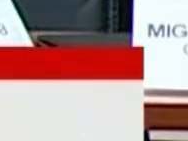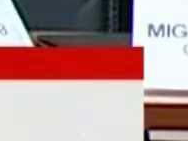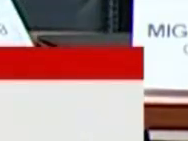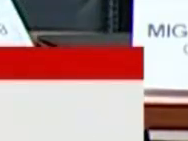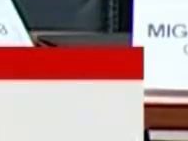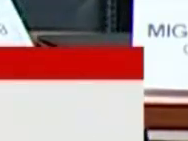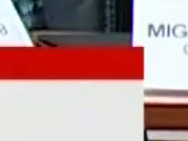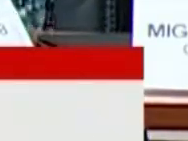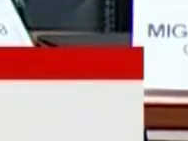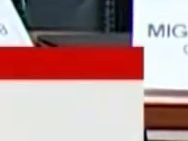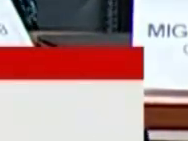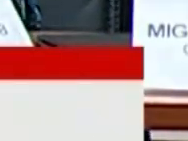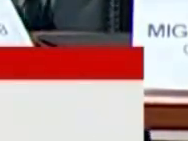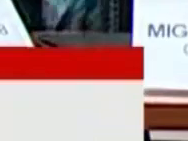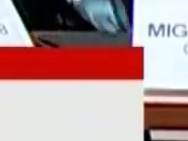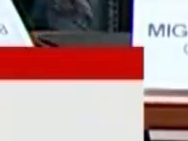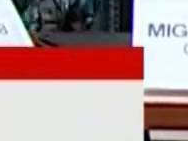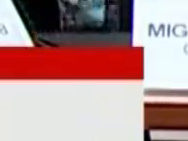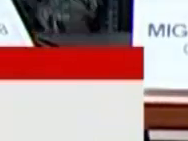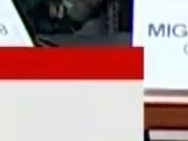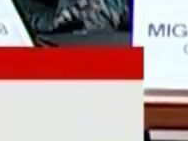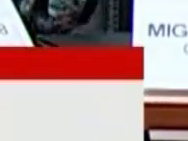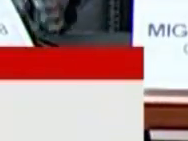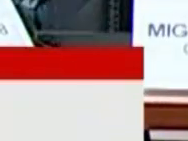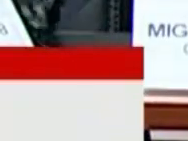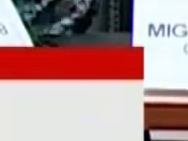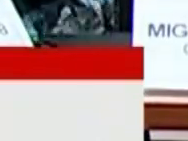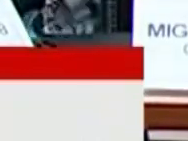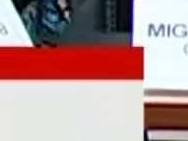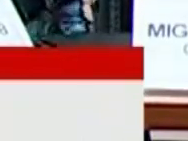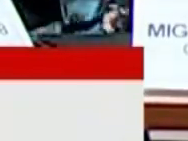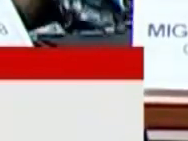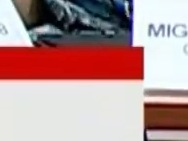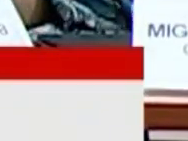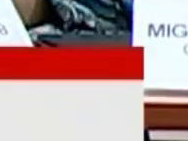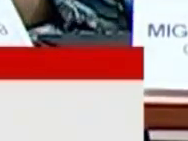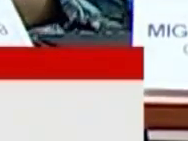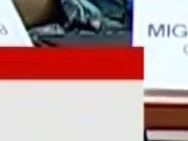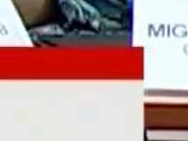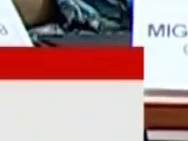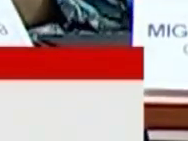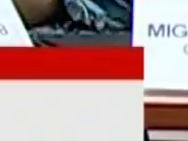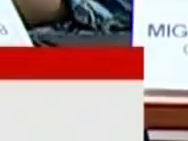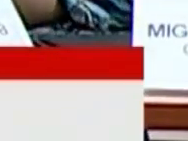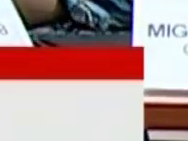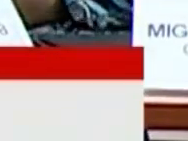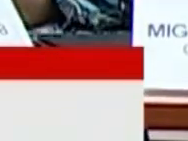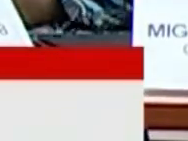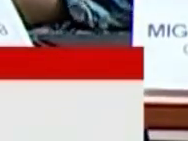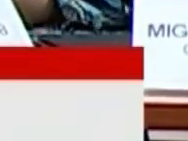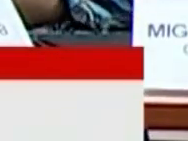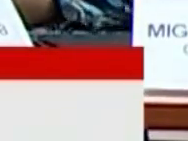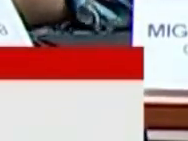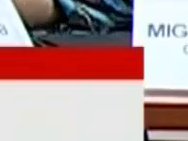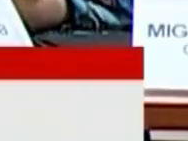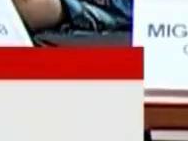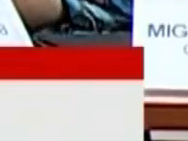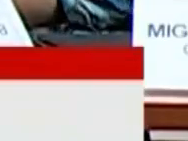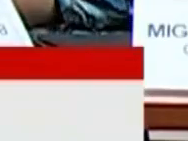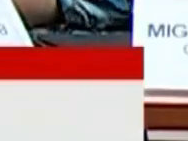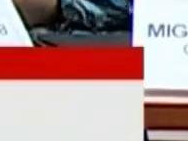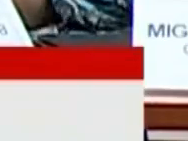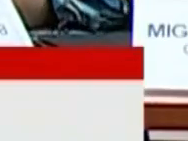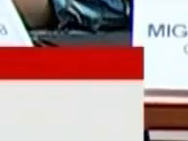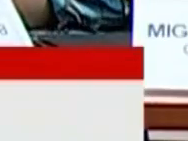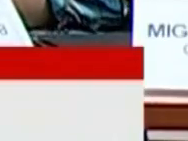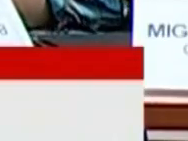tener un sistema que una persona privada de libertad que va a tener una cuenta, pues entonces el INPE tiene derecho a saber todas las personas que van a depositar en esa cuenta,